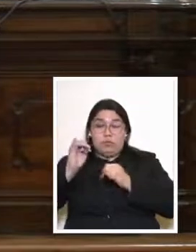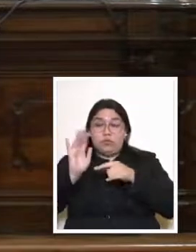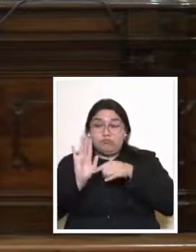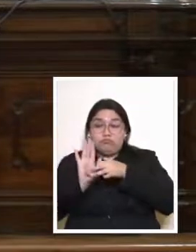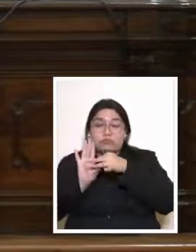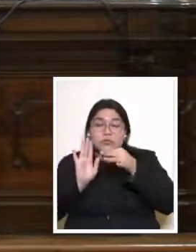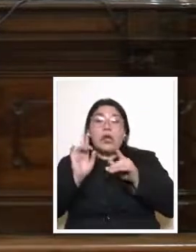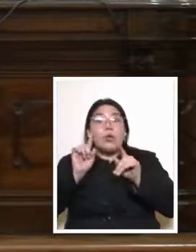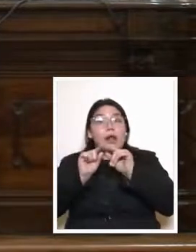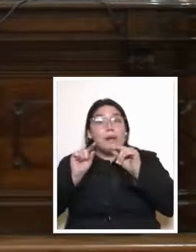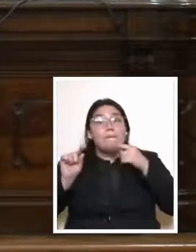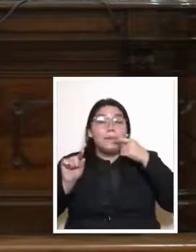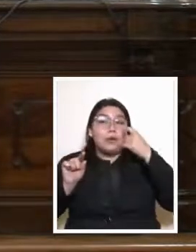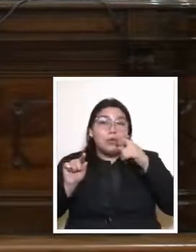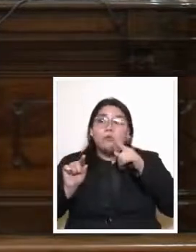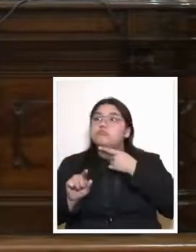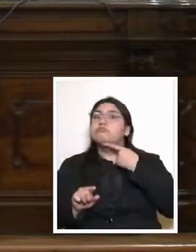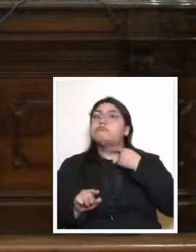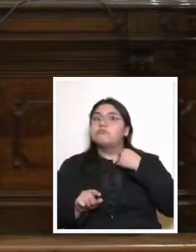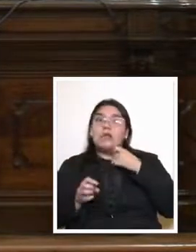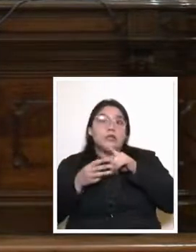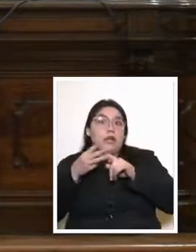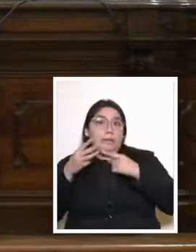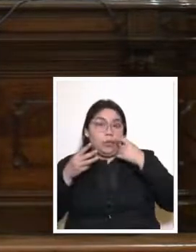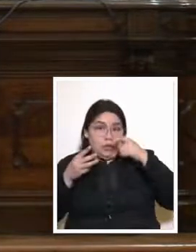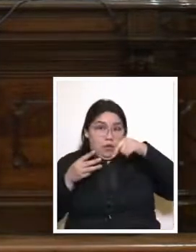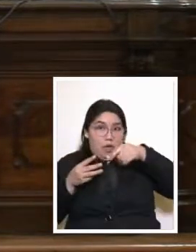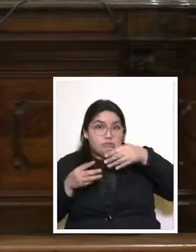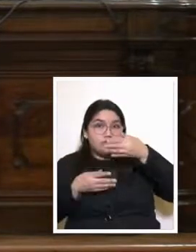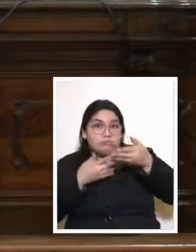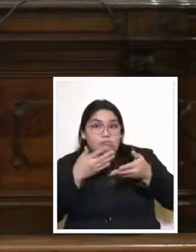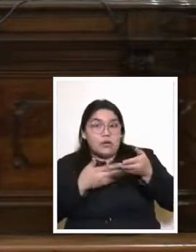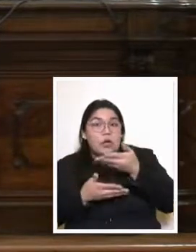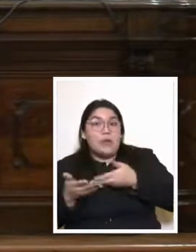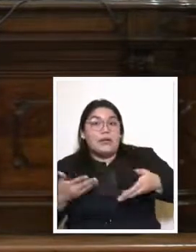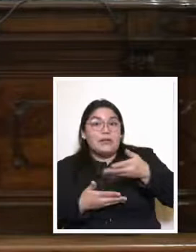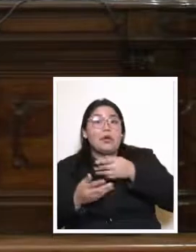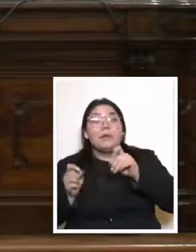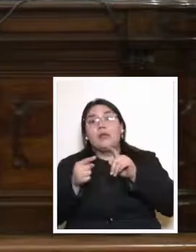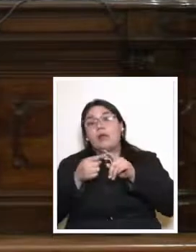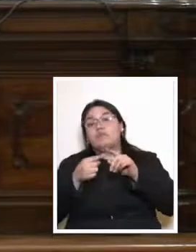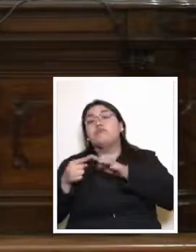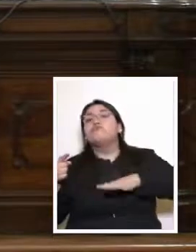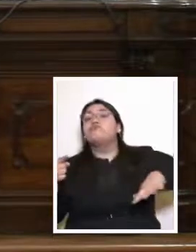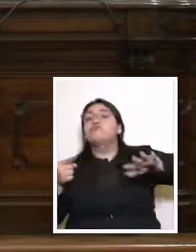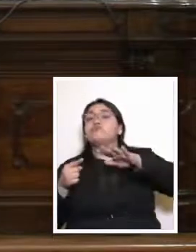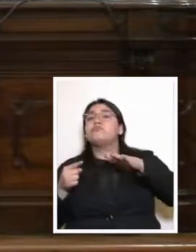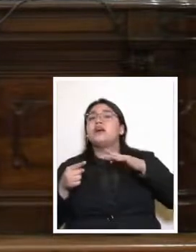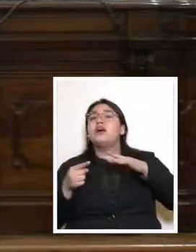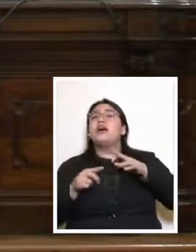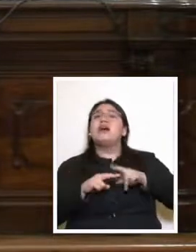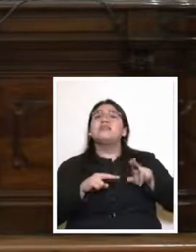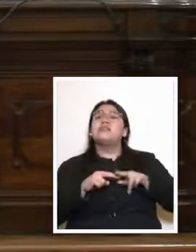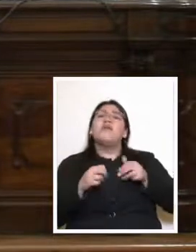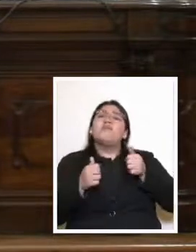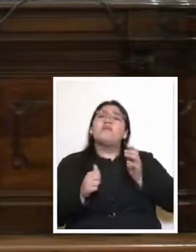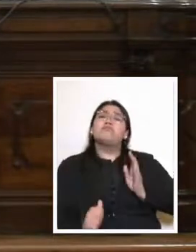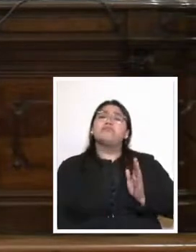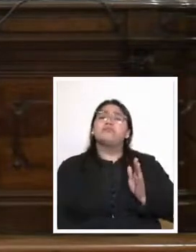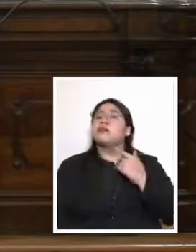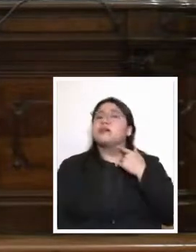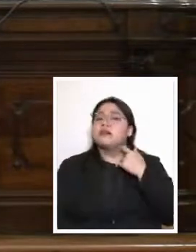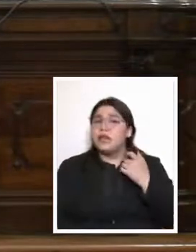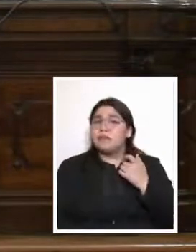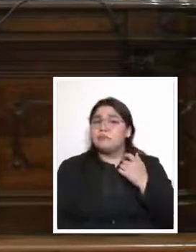preguntas que hoy día compartimos. Primero, al diagnóstico, ¿qué estamos haciendo bien, Maritza? ¿Qué estamos haciendo bien en